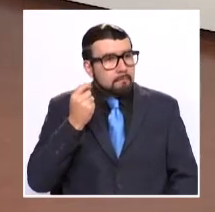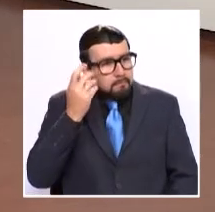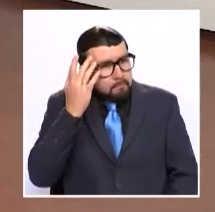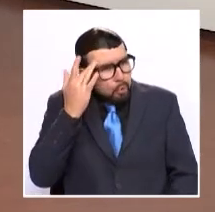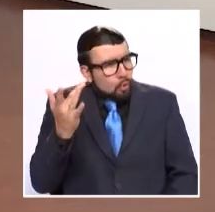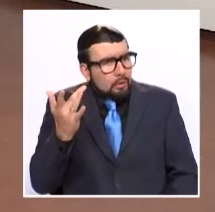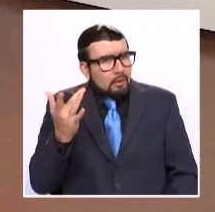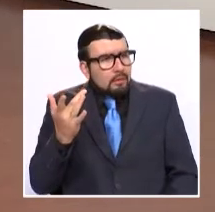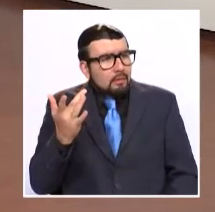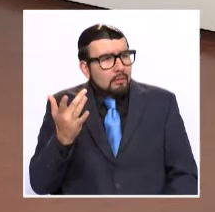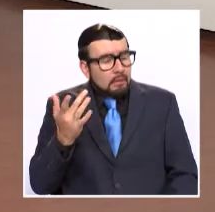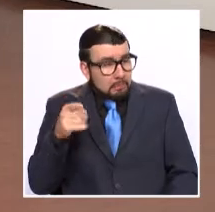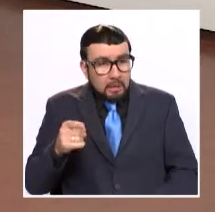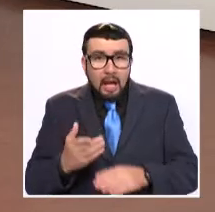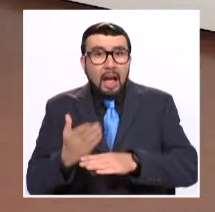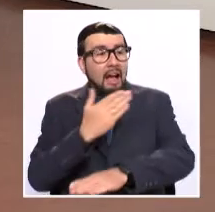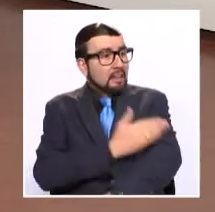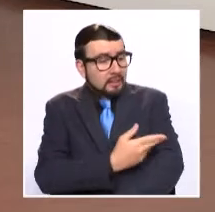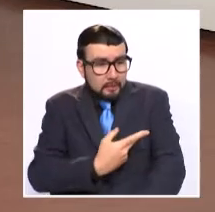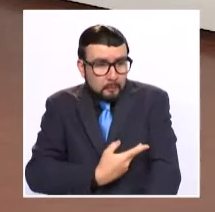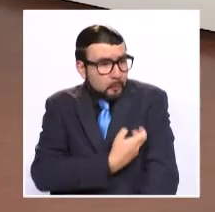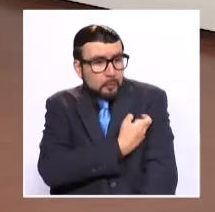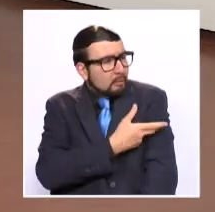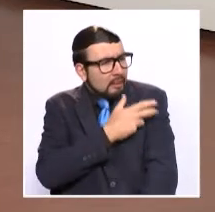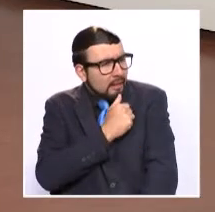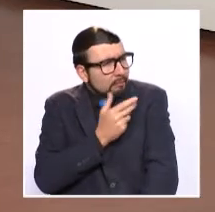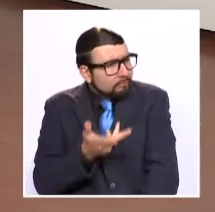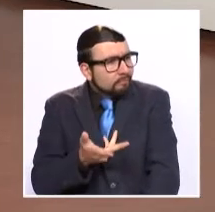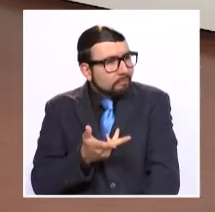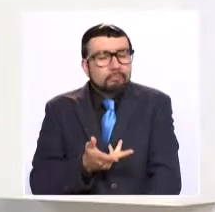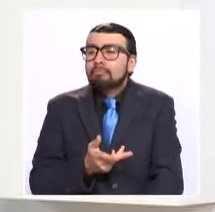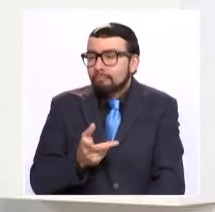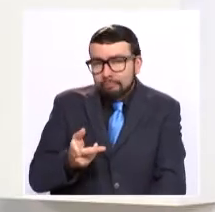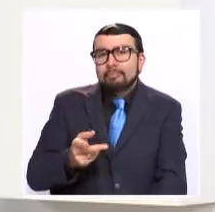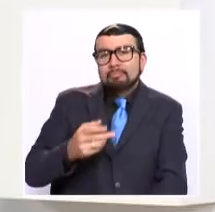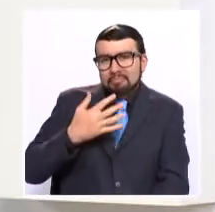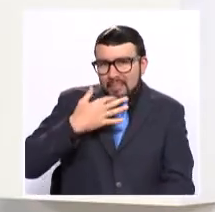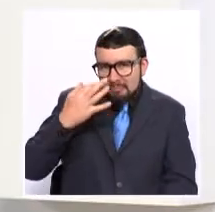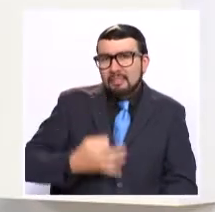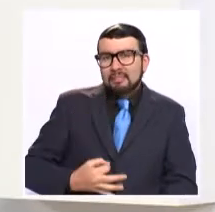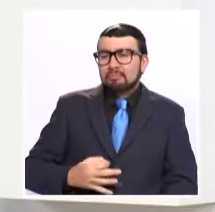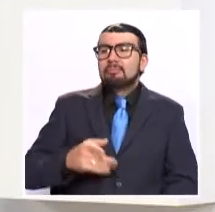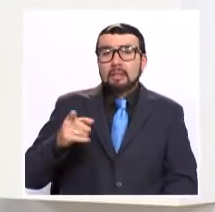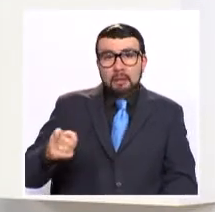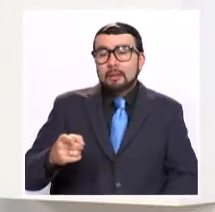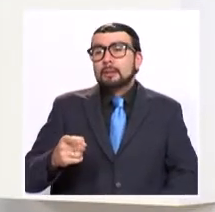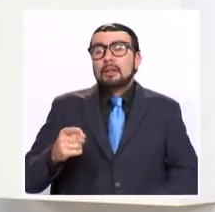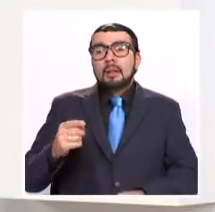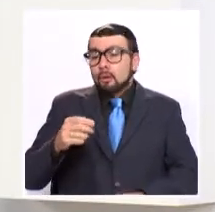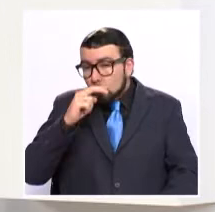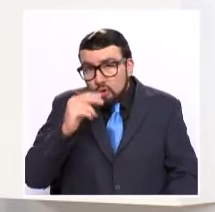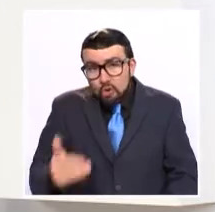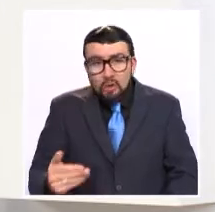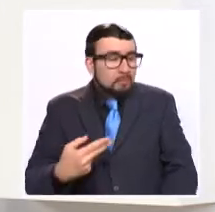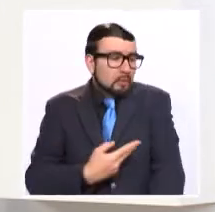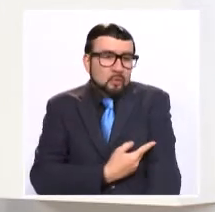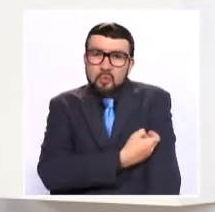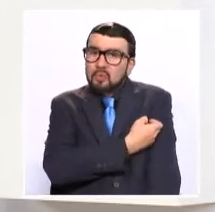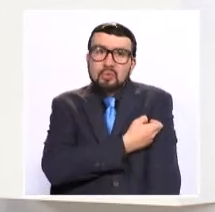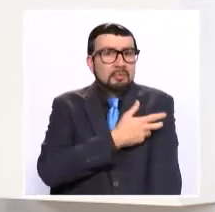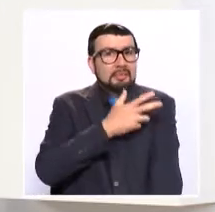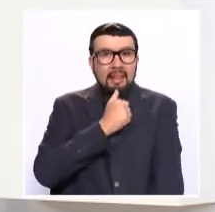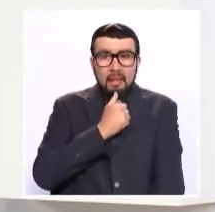Sí, seguramente faltó el esquema de vacunación para prevenir la rubeola, que es una de las enfermedades